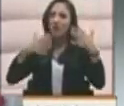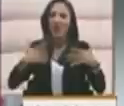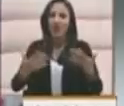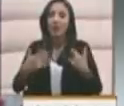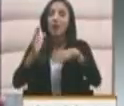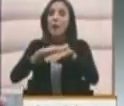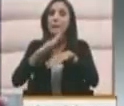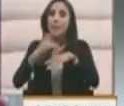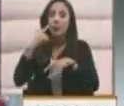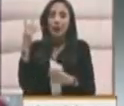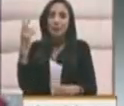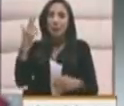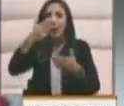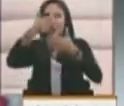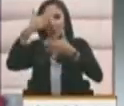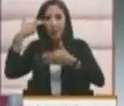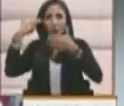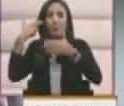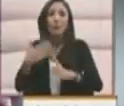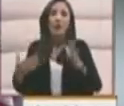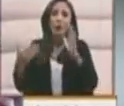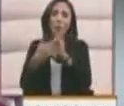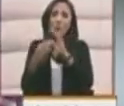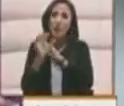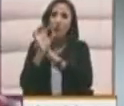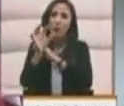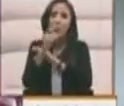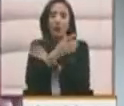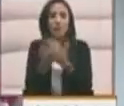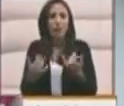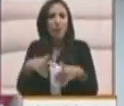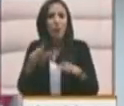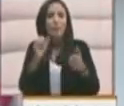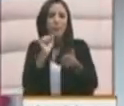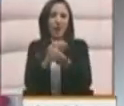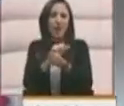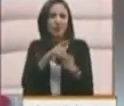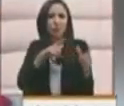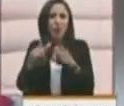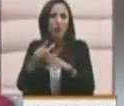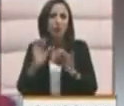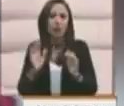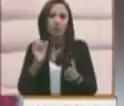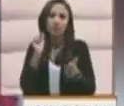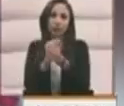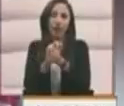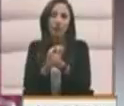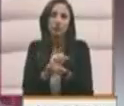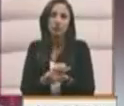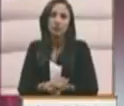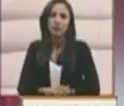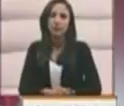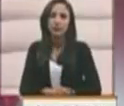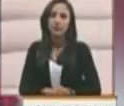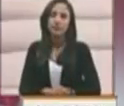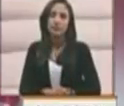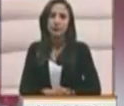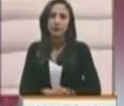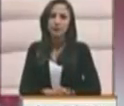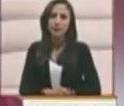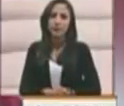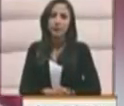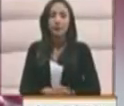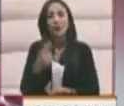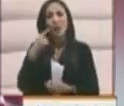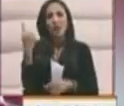delito de terrorismo en contra de la patria, en contra del presidente de la República, debe ser completamente quitado toda su inmunidad.